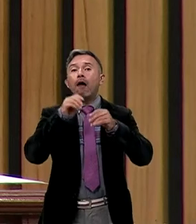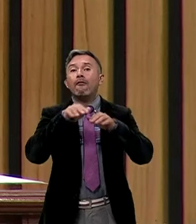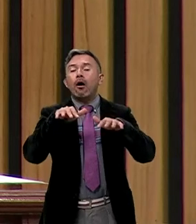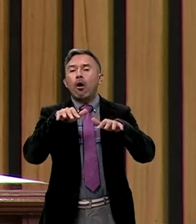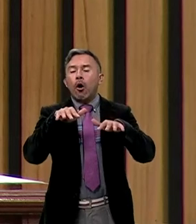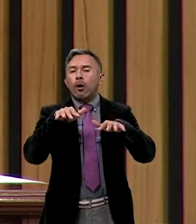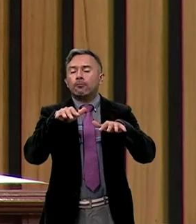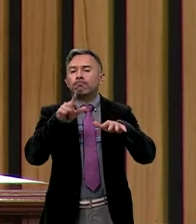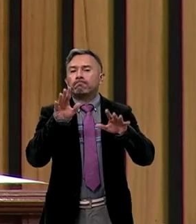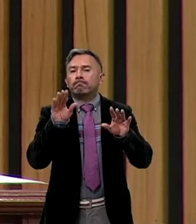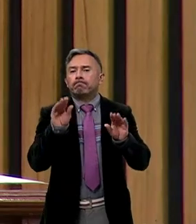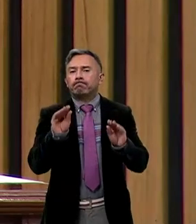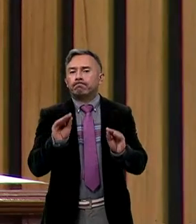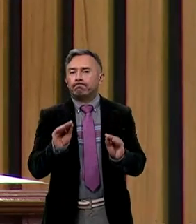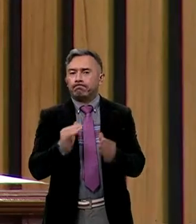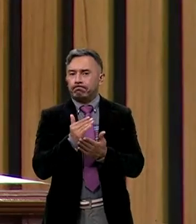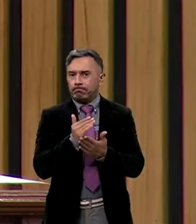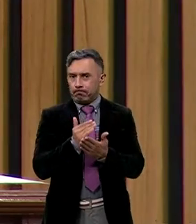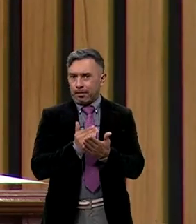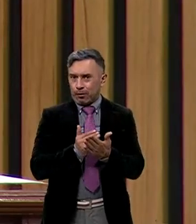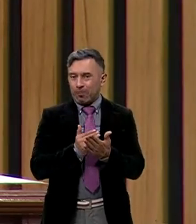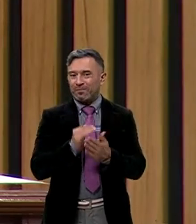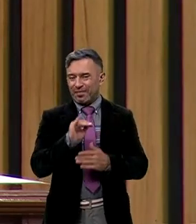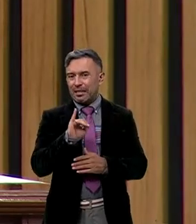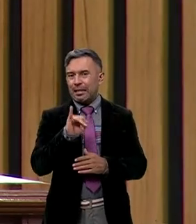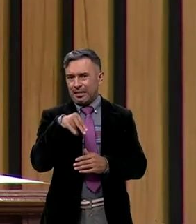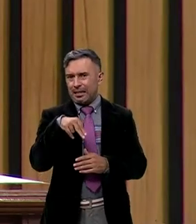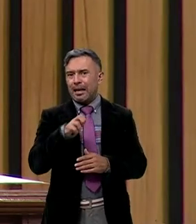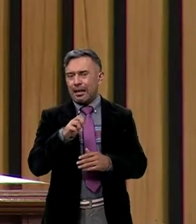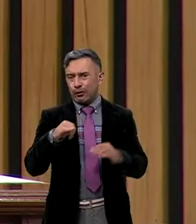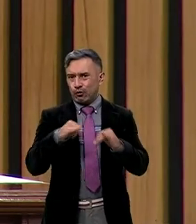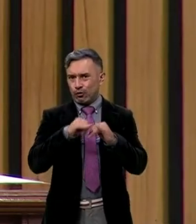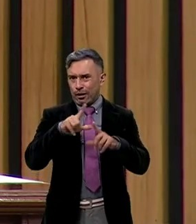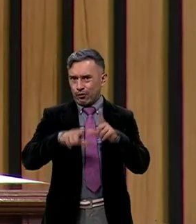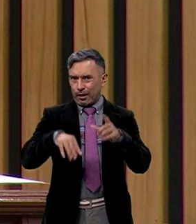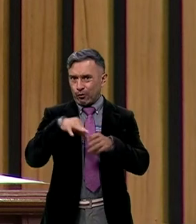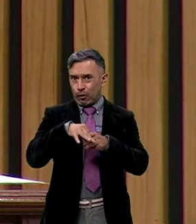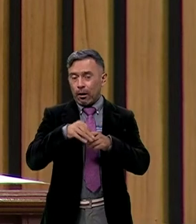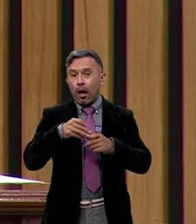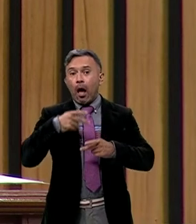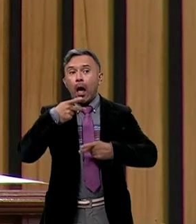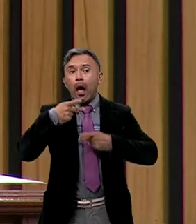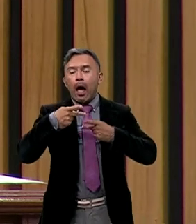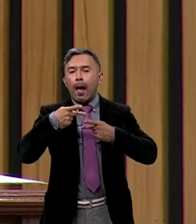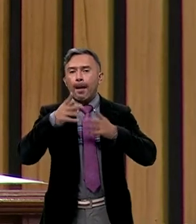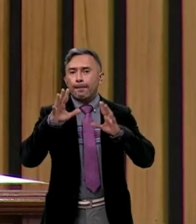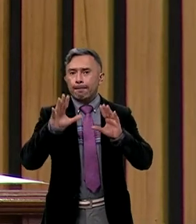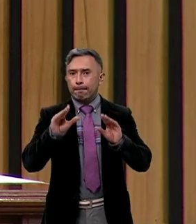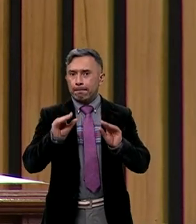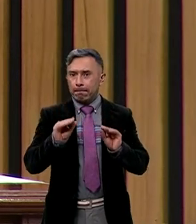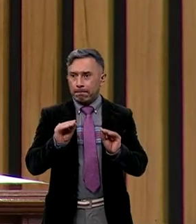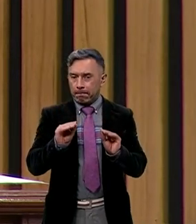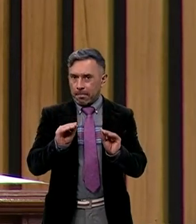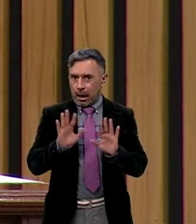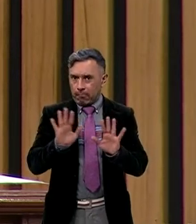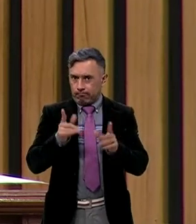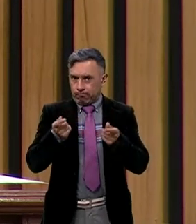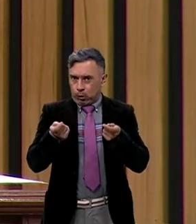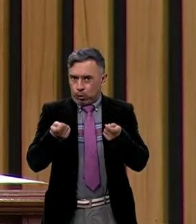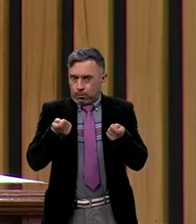a lo que ha realizado el instituto nacional electoral me parece que es buena noticia que